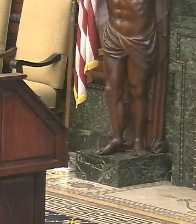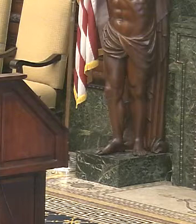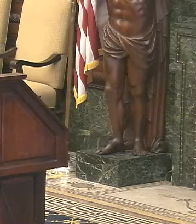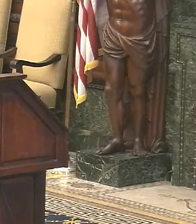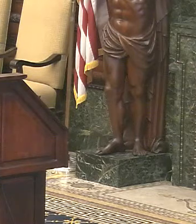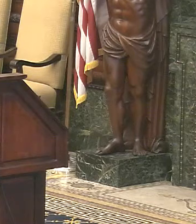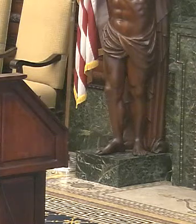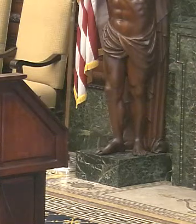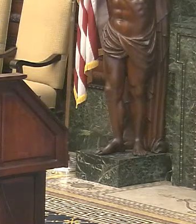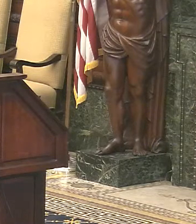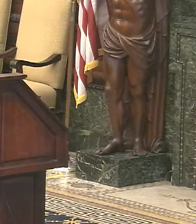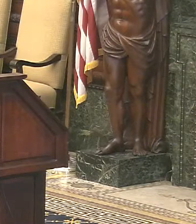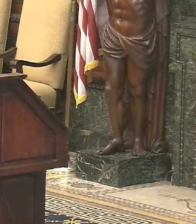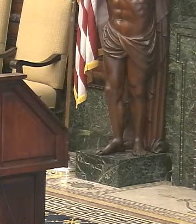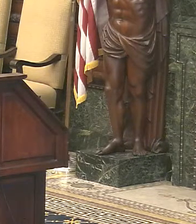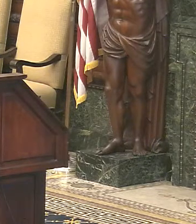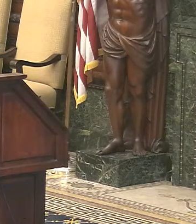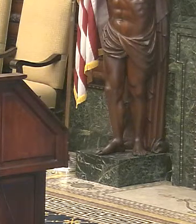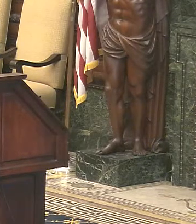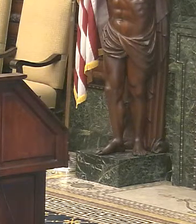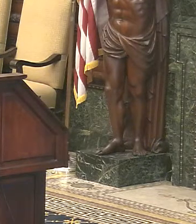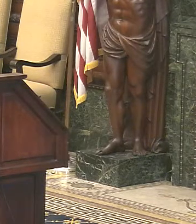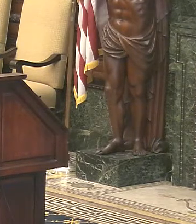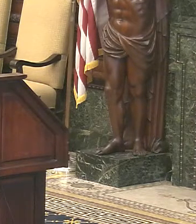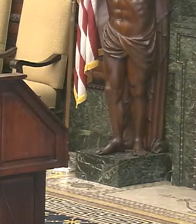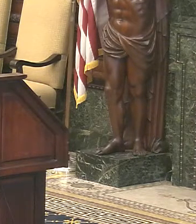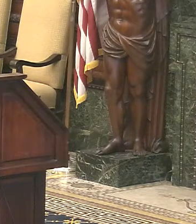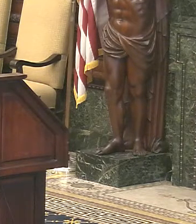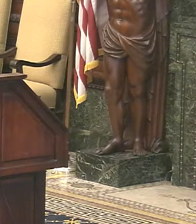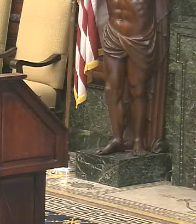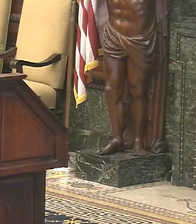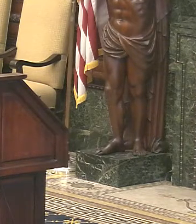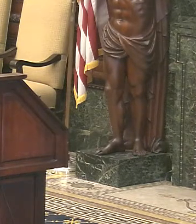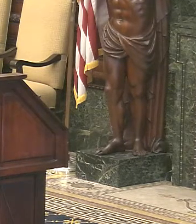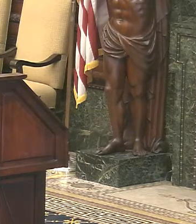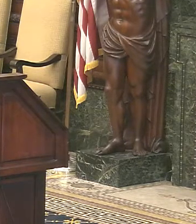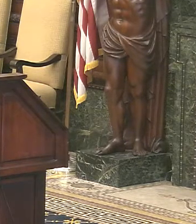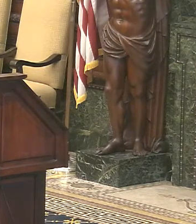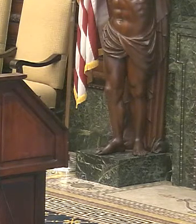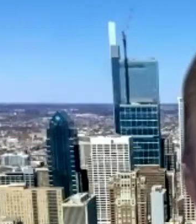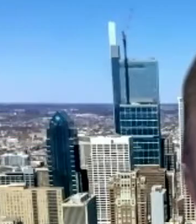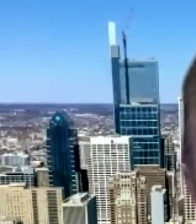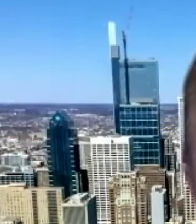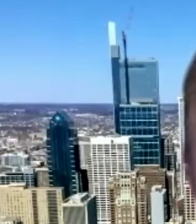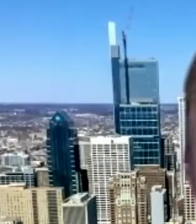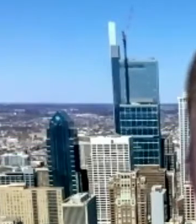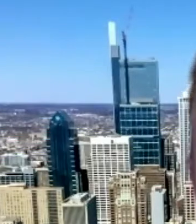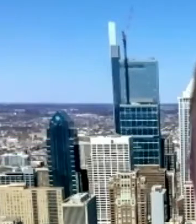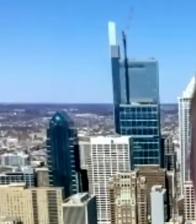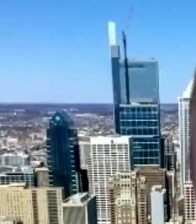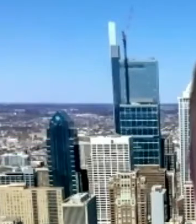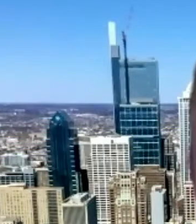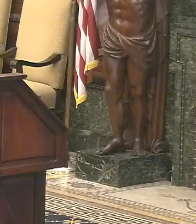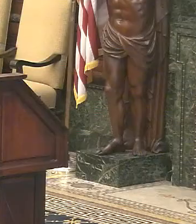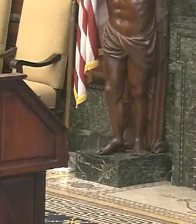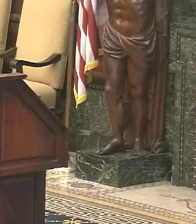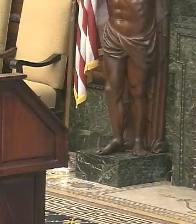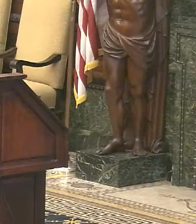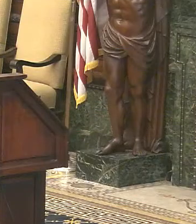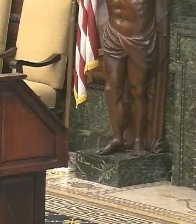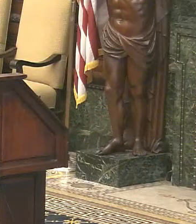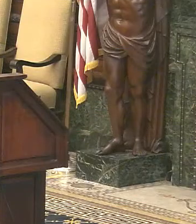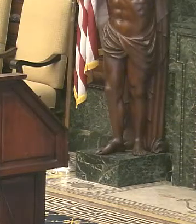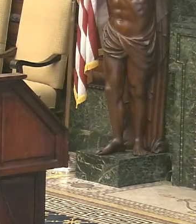información, Mark Wheeler, y el director de educación, Otis Hackney. Si la suya es una familia de pre-kinder al 12º grado